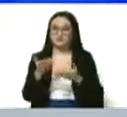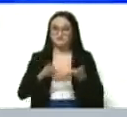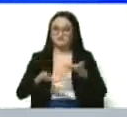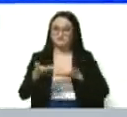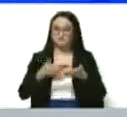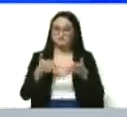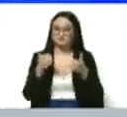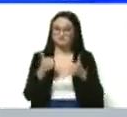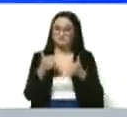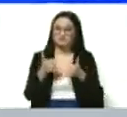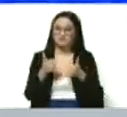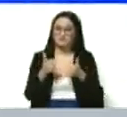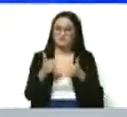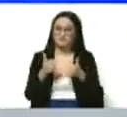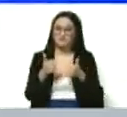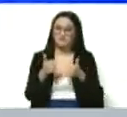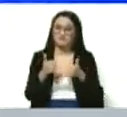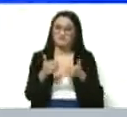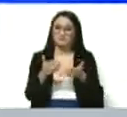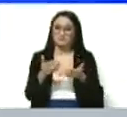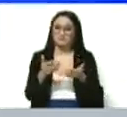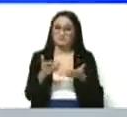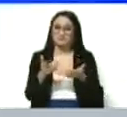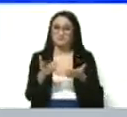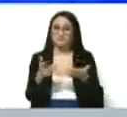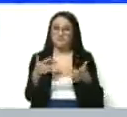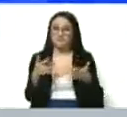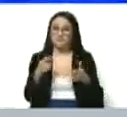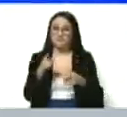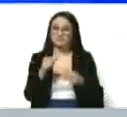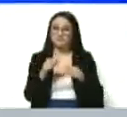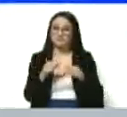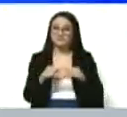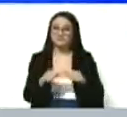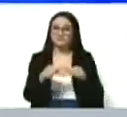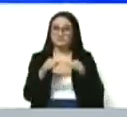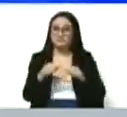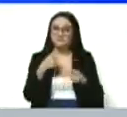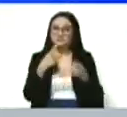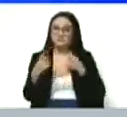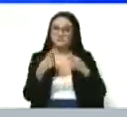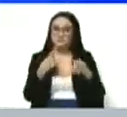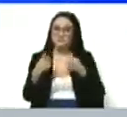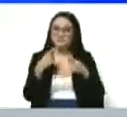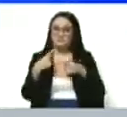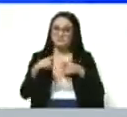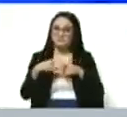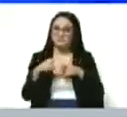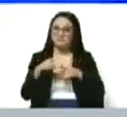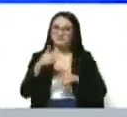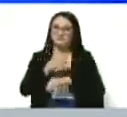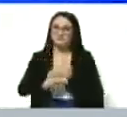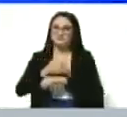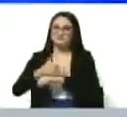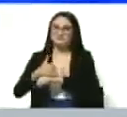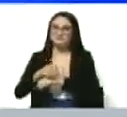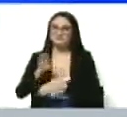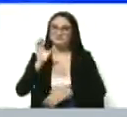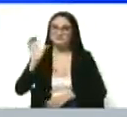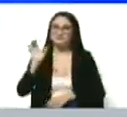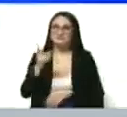extraordinaria plataforma por medio de sus activas y continuas consultas con distintos jefes de Estado